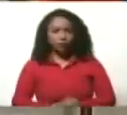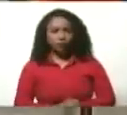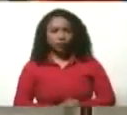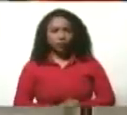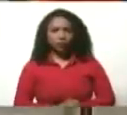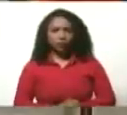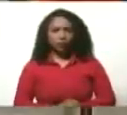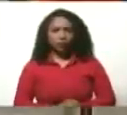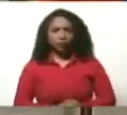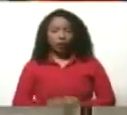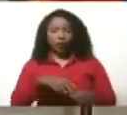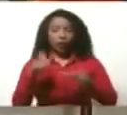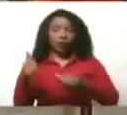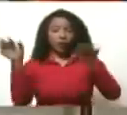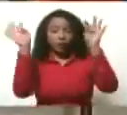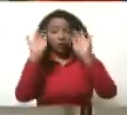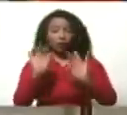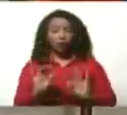En tal sentido,